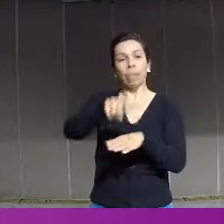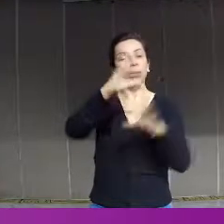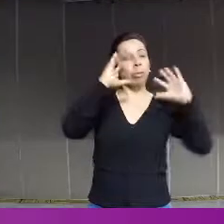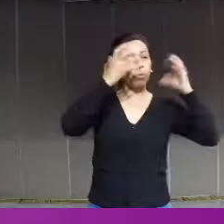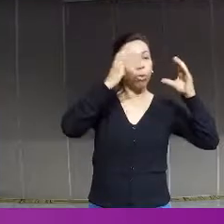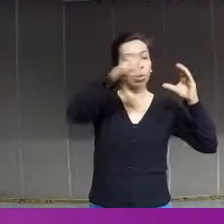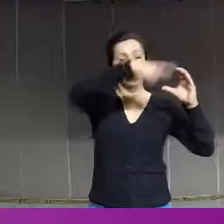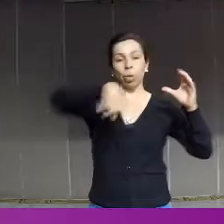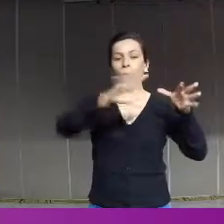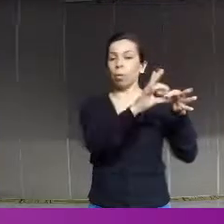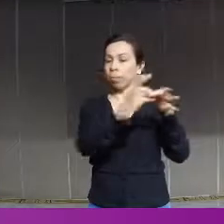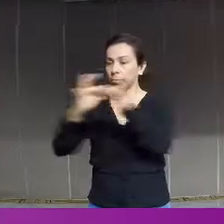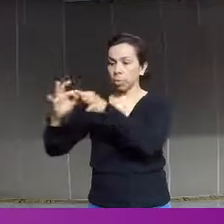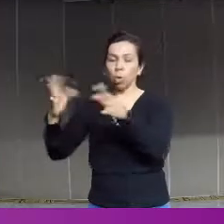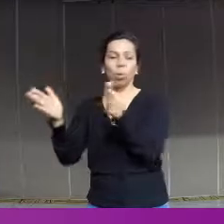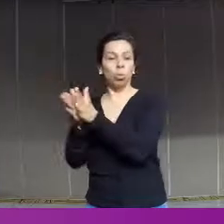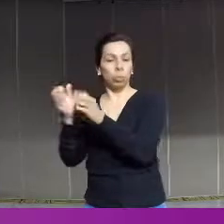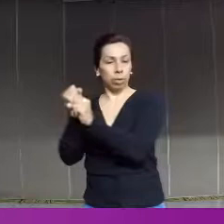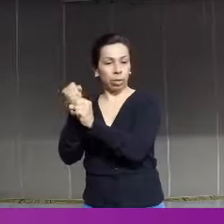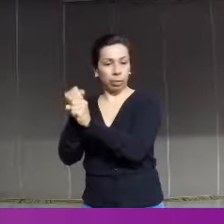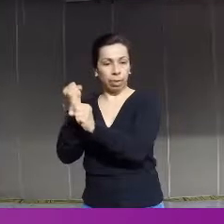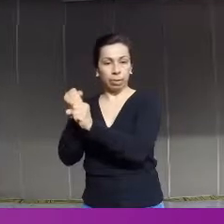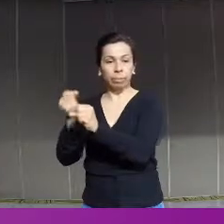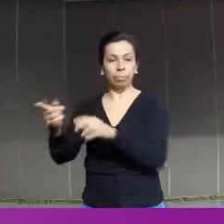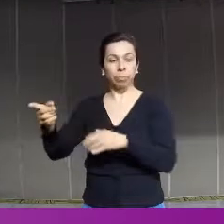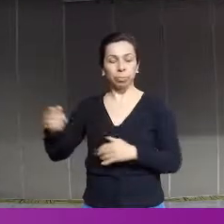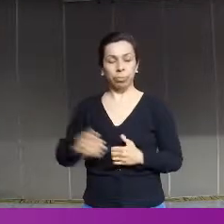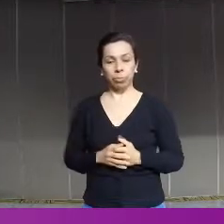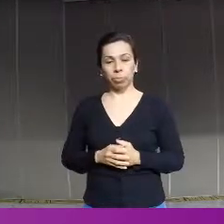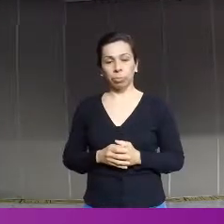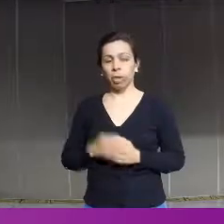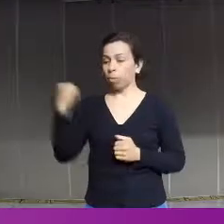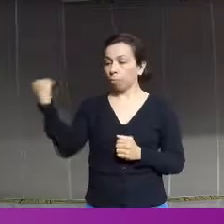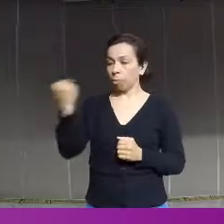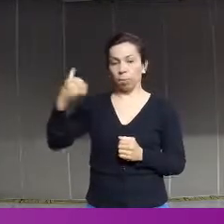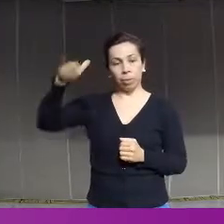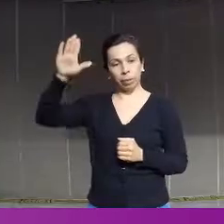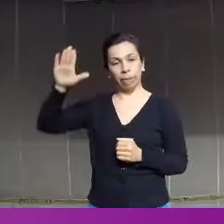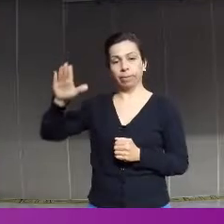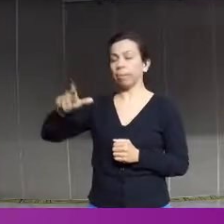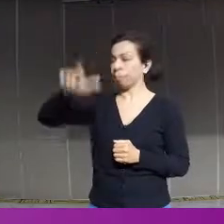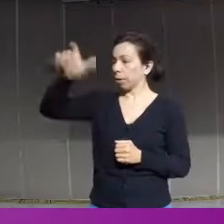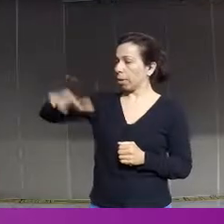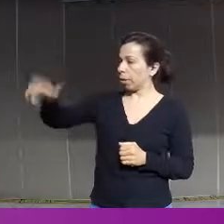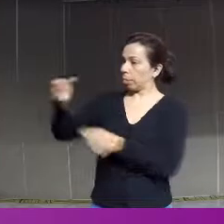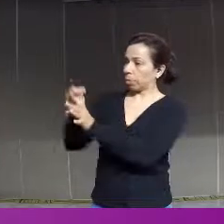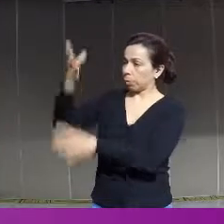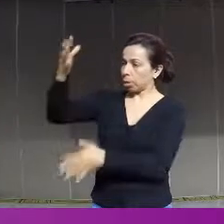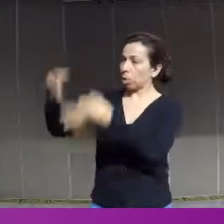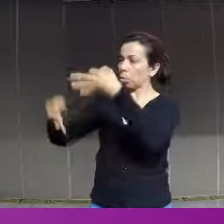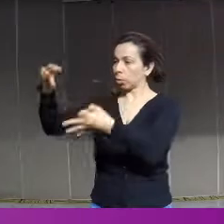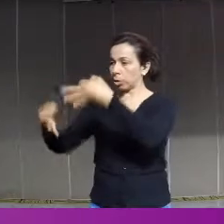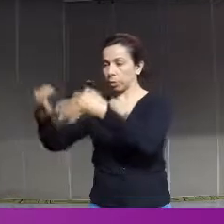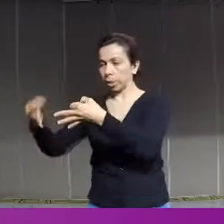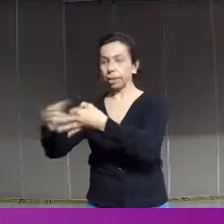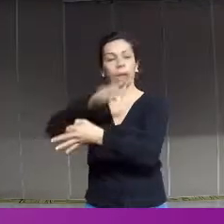fonoaudiología, ¿sí? Por eso me pareció importante resaltarlo. Con el servicio de nutrición evaluamos el